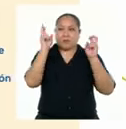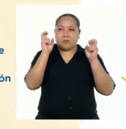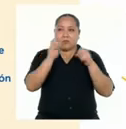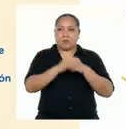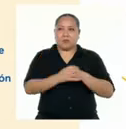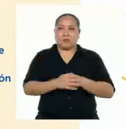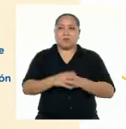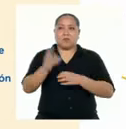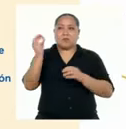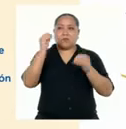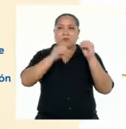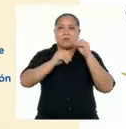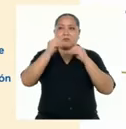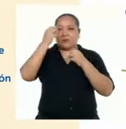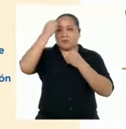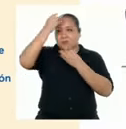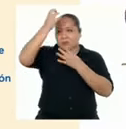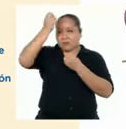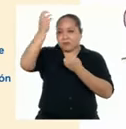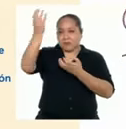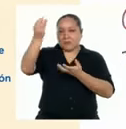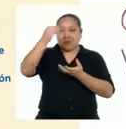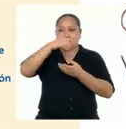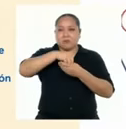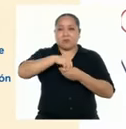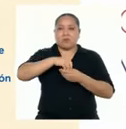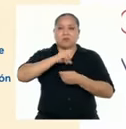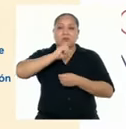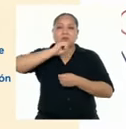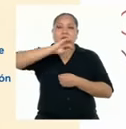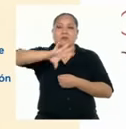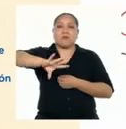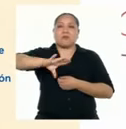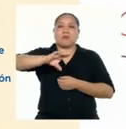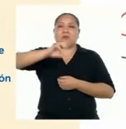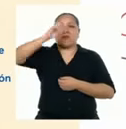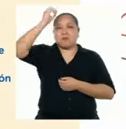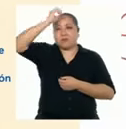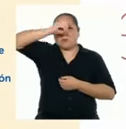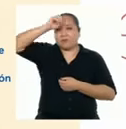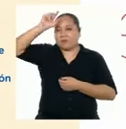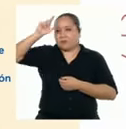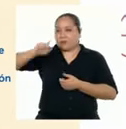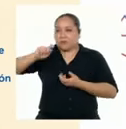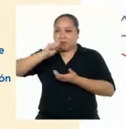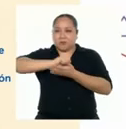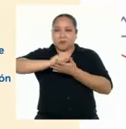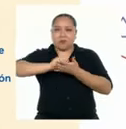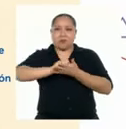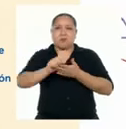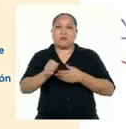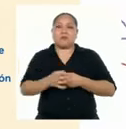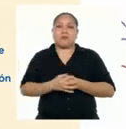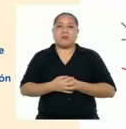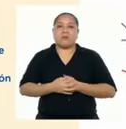considera fuentes de información y expresa el punto de vista del cronista.